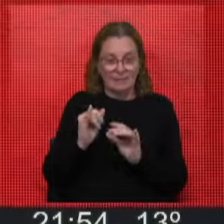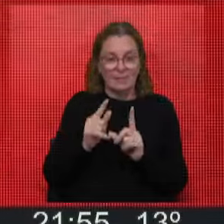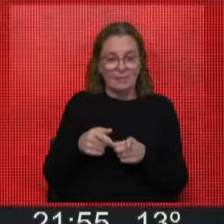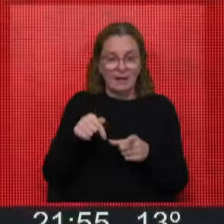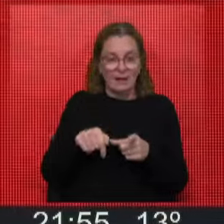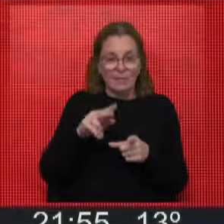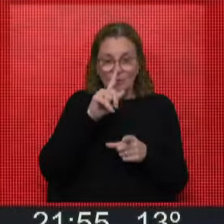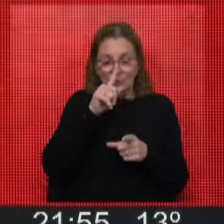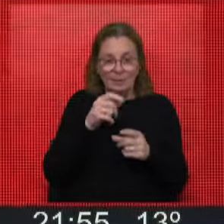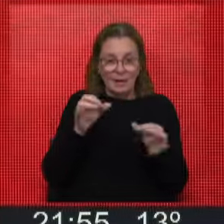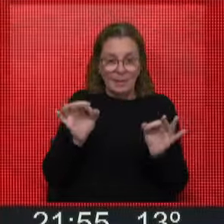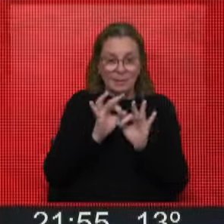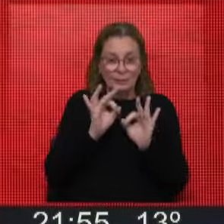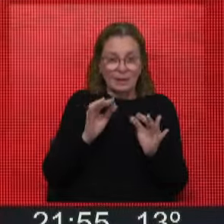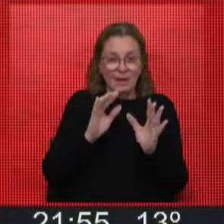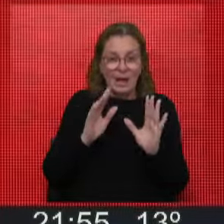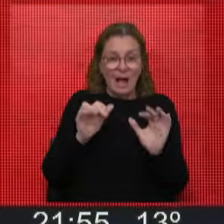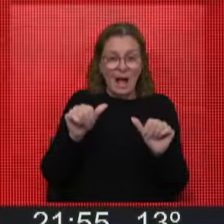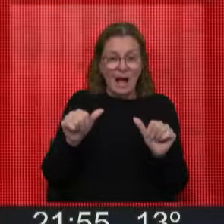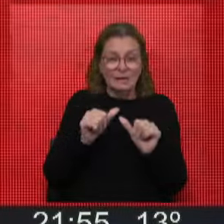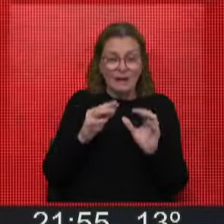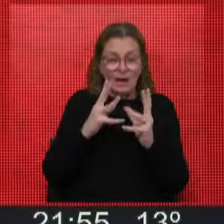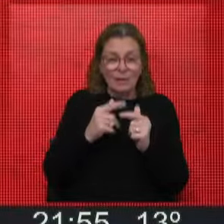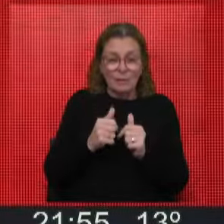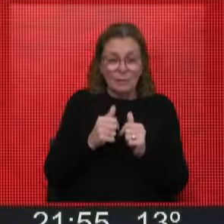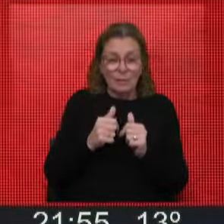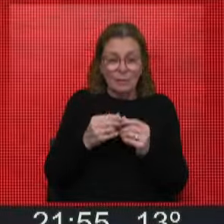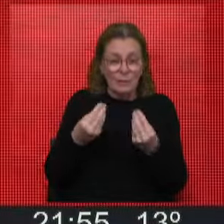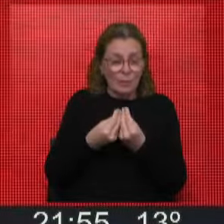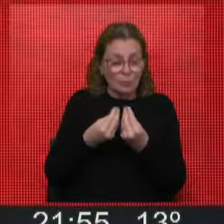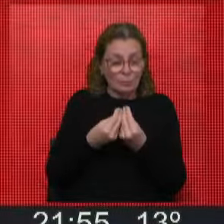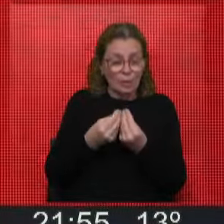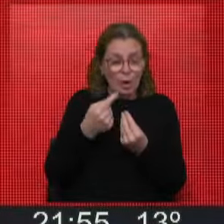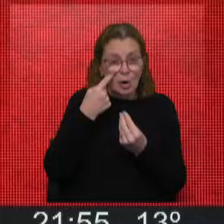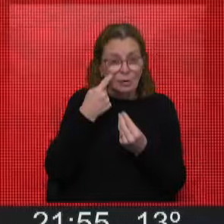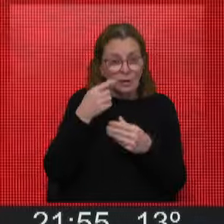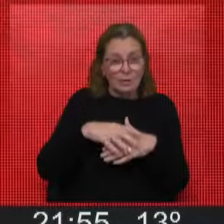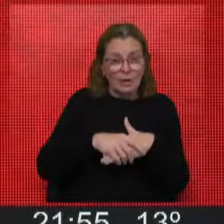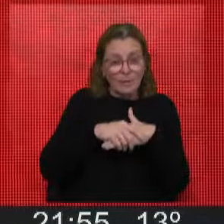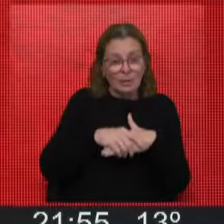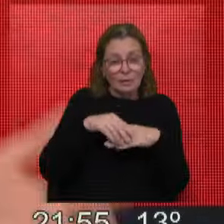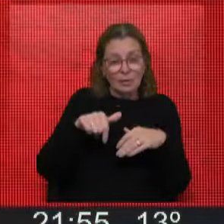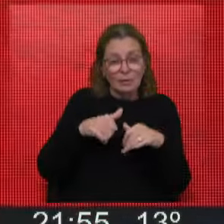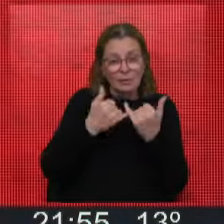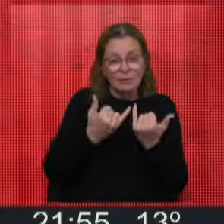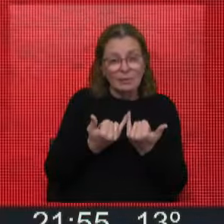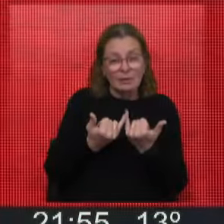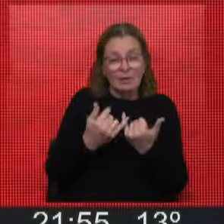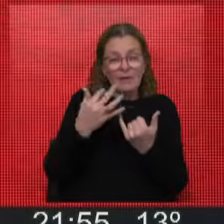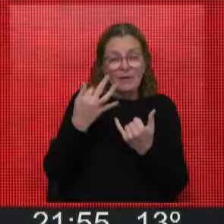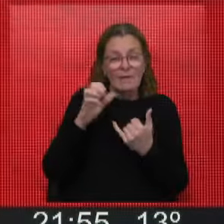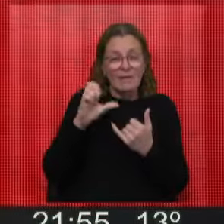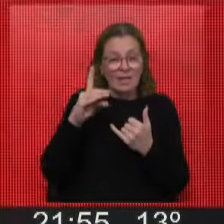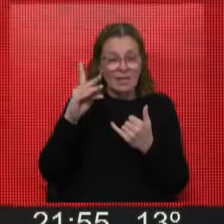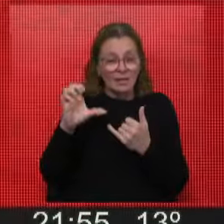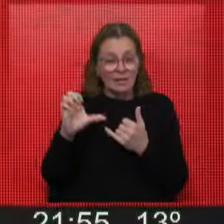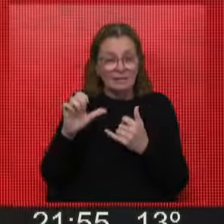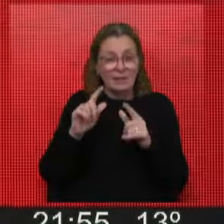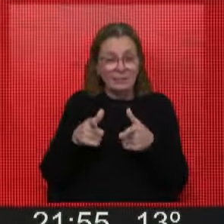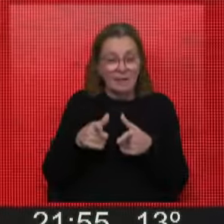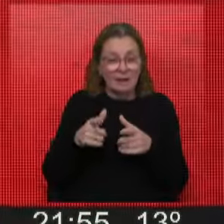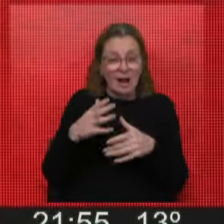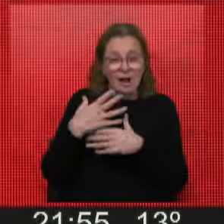desde la música hasta la manera de hacer las cosas. Aprendimos mucho con ellos. Son nuestros amigos hoy en día. Fede es nuestro manager.